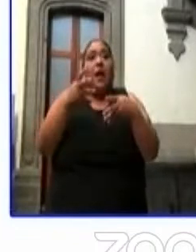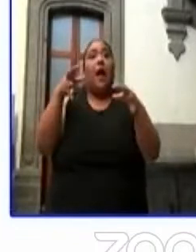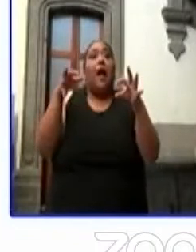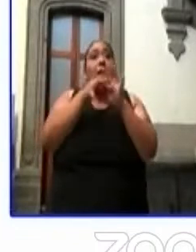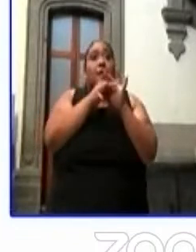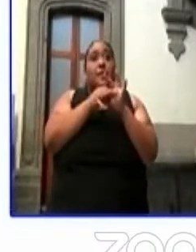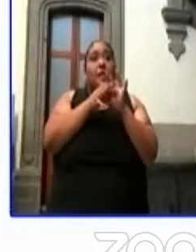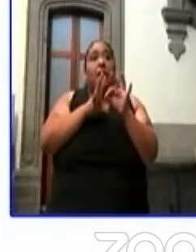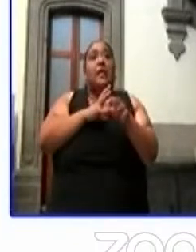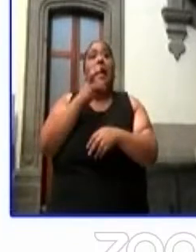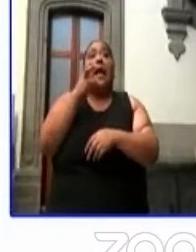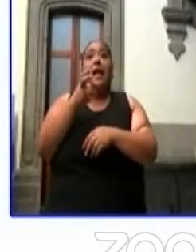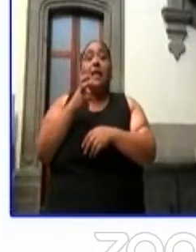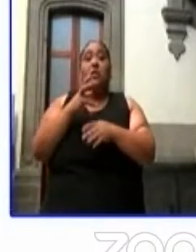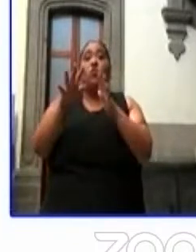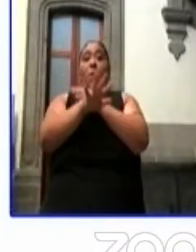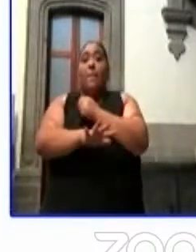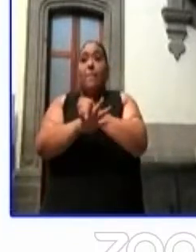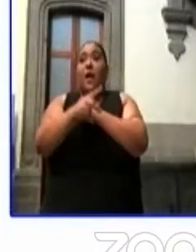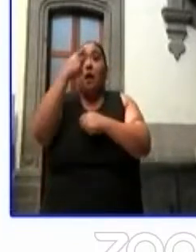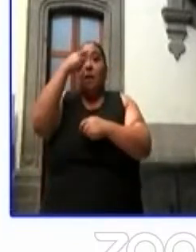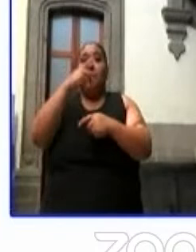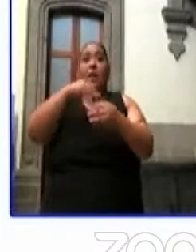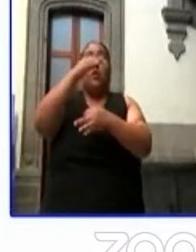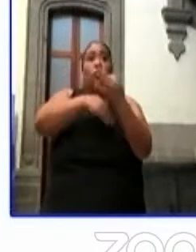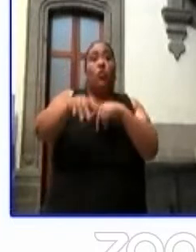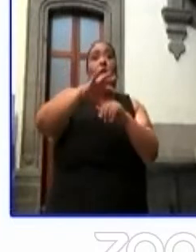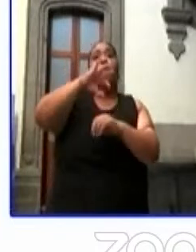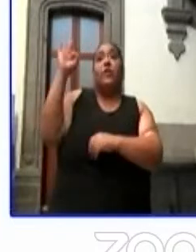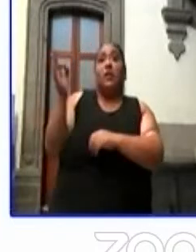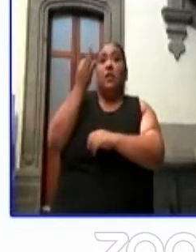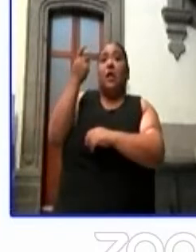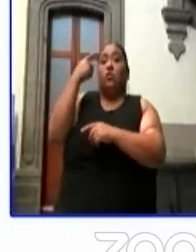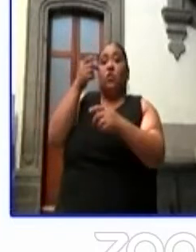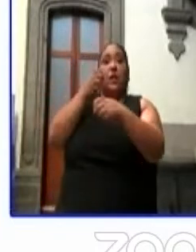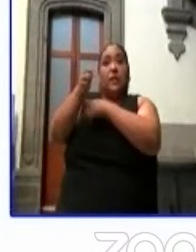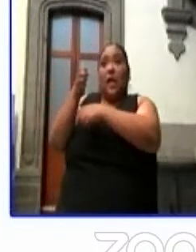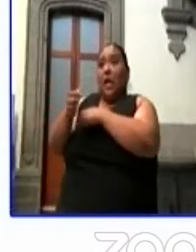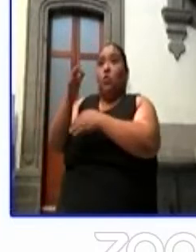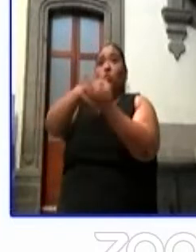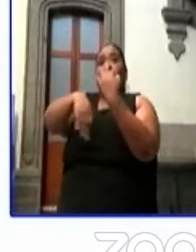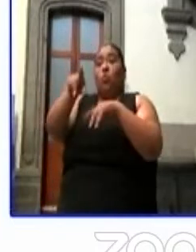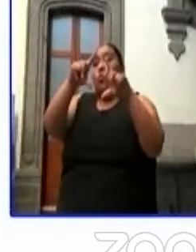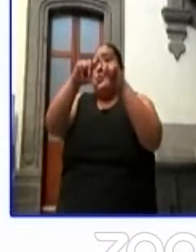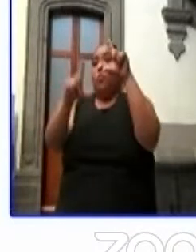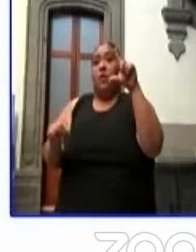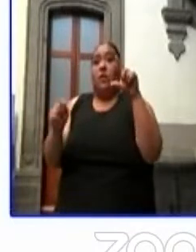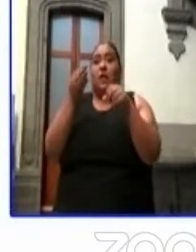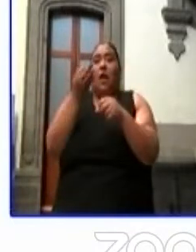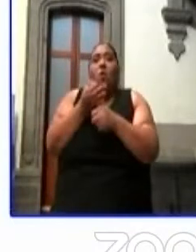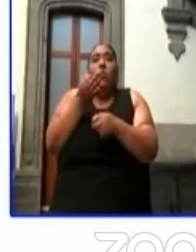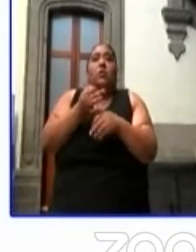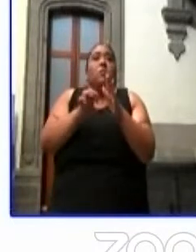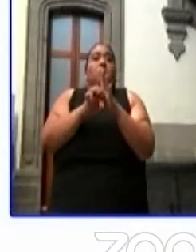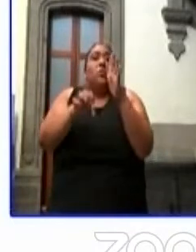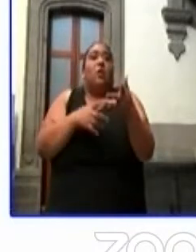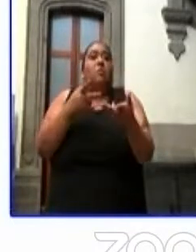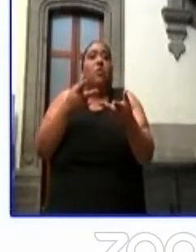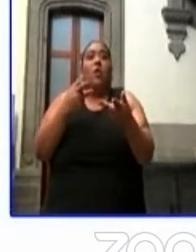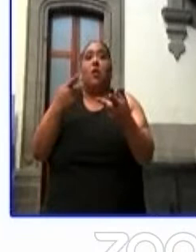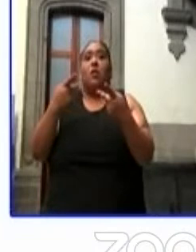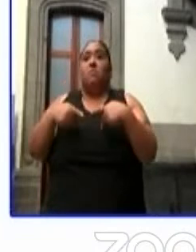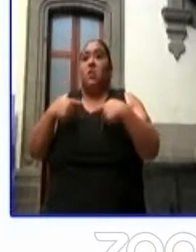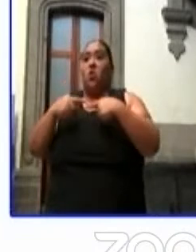documento base para la federación como para los estados. Es decir, ahorita a los titulares y a las titulares